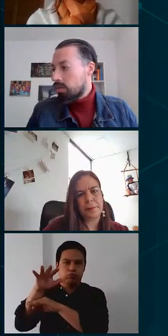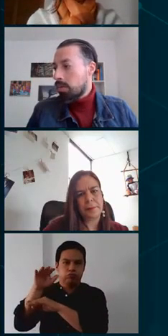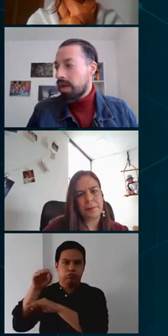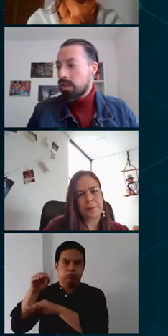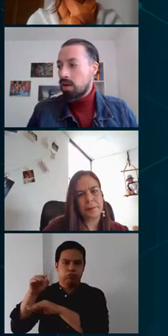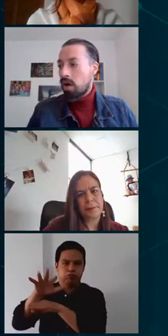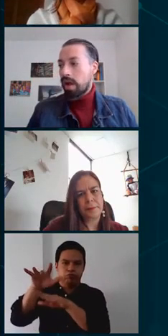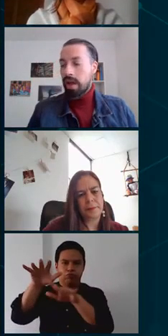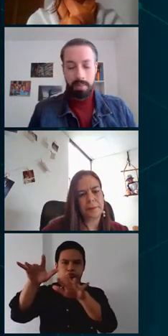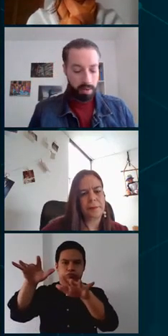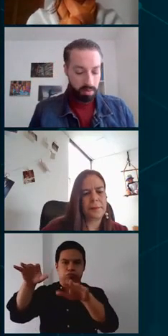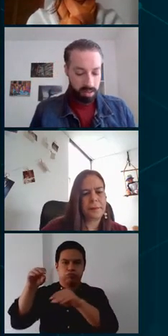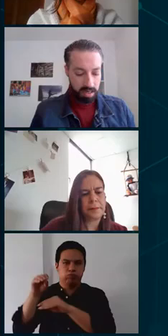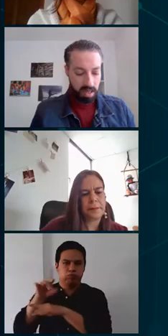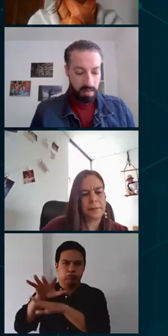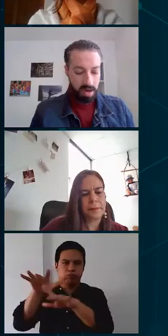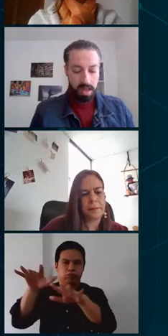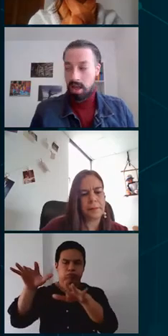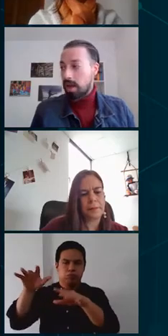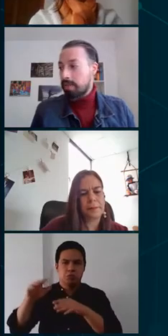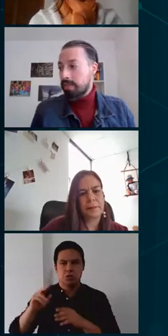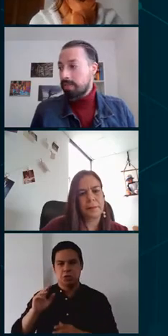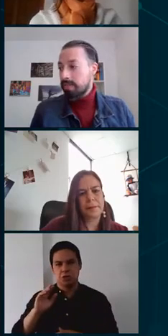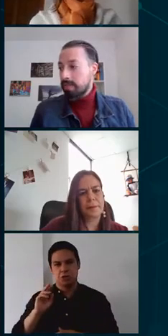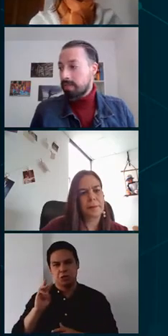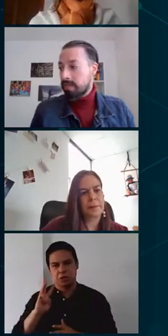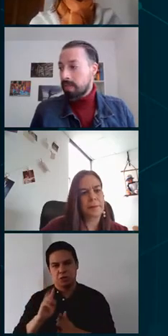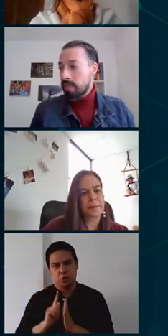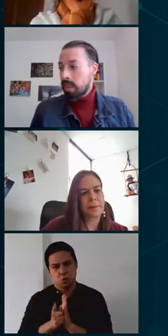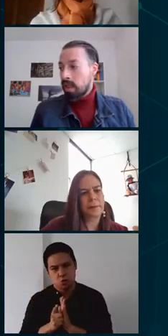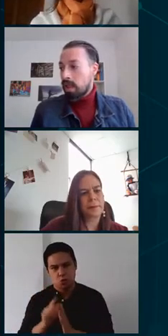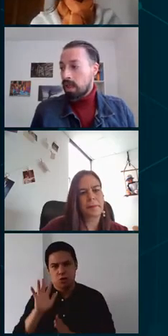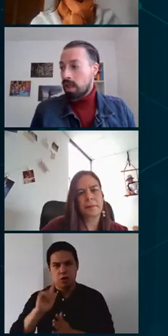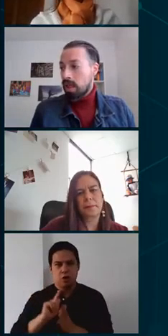a otro momento. Podemos decir que María